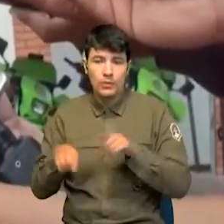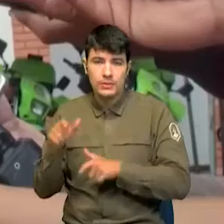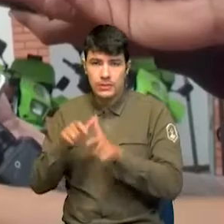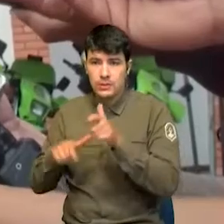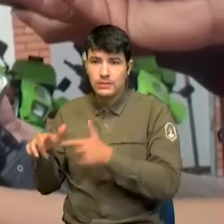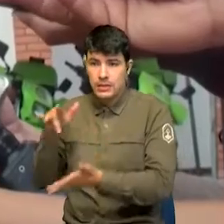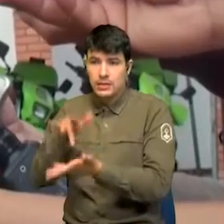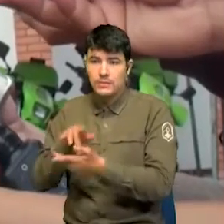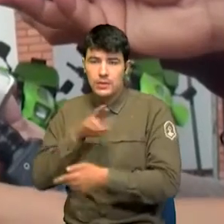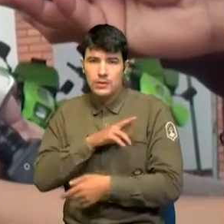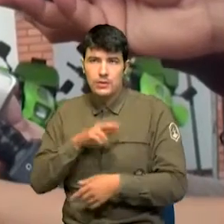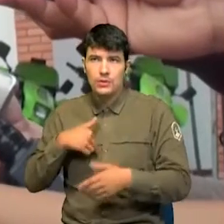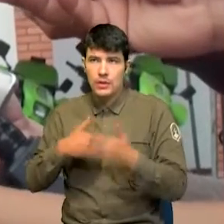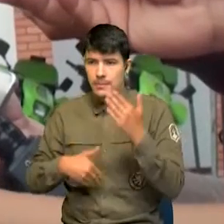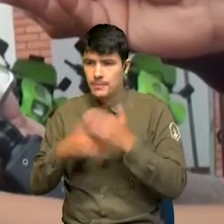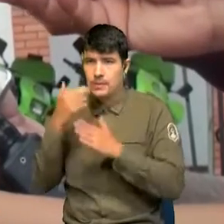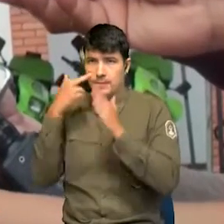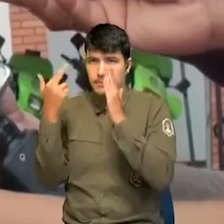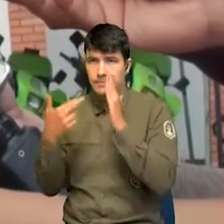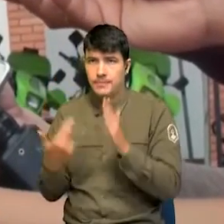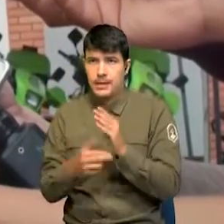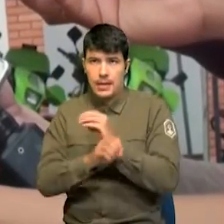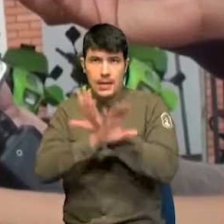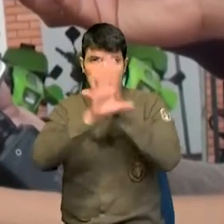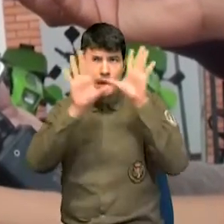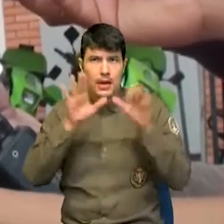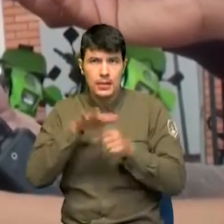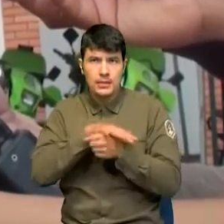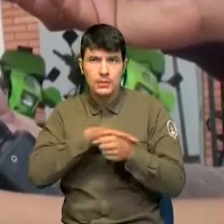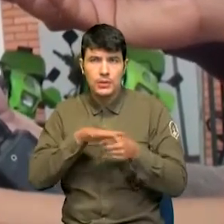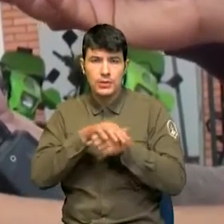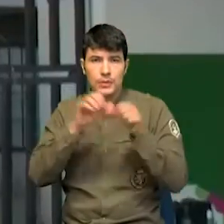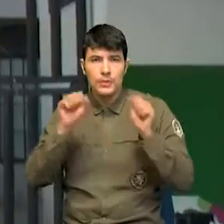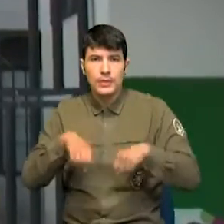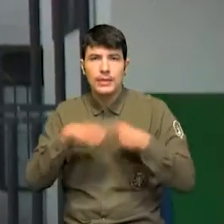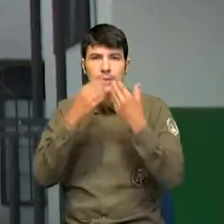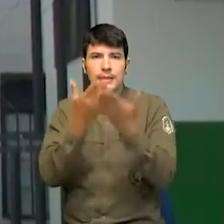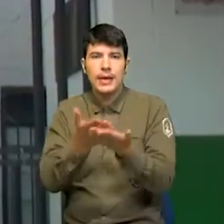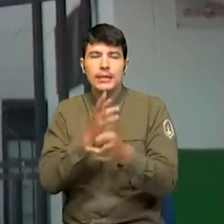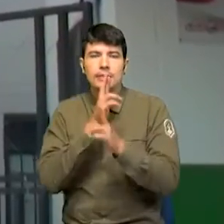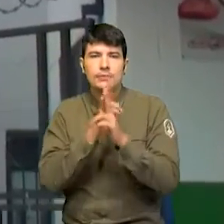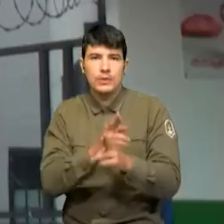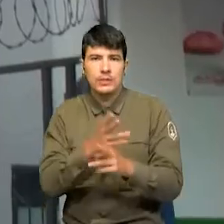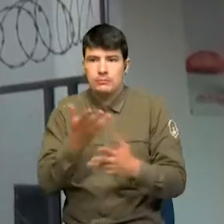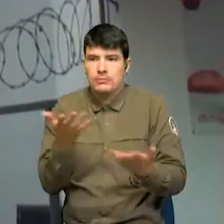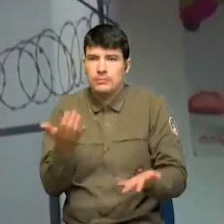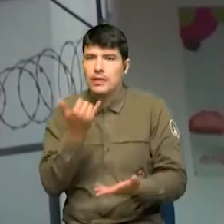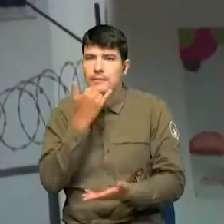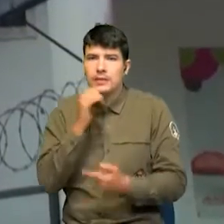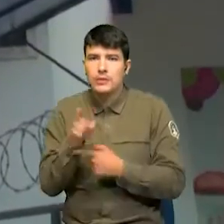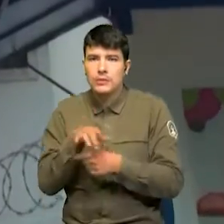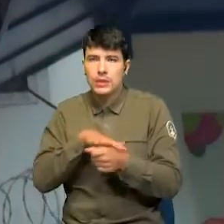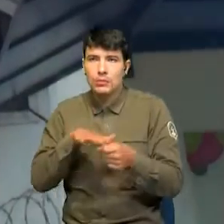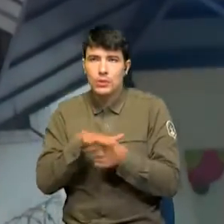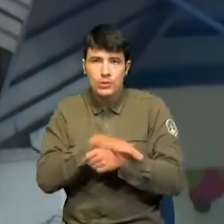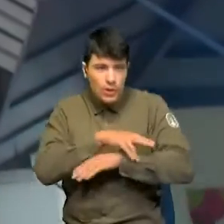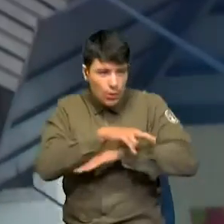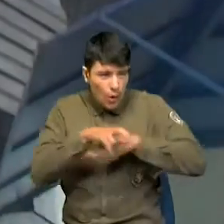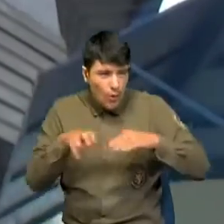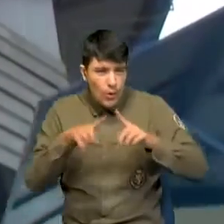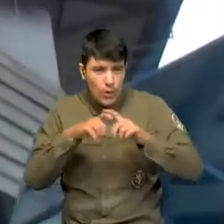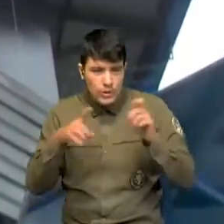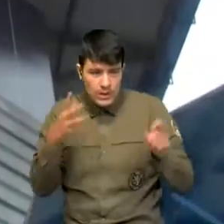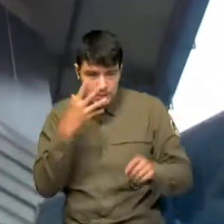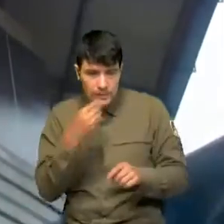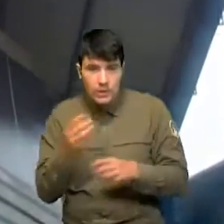momento pues ya estamos verificando y esclareciendo el hecho para poder dar un resultado positivo a la comunidad. A los hechos de vandalismo, robo continuado y denuncia se